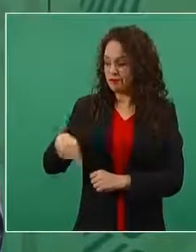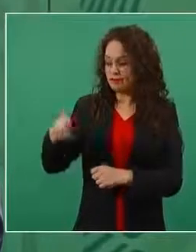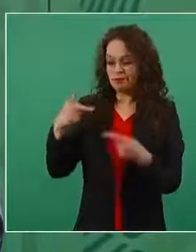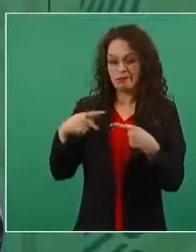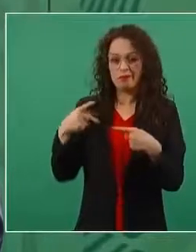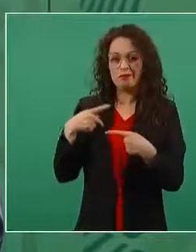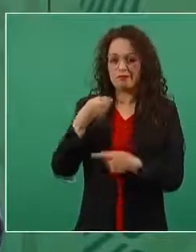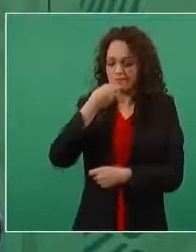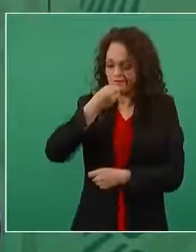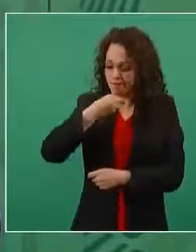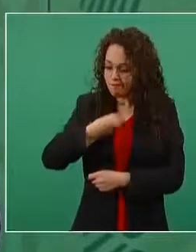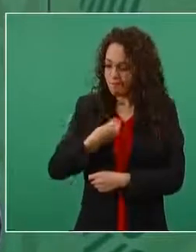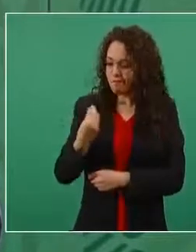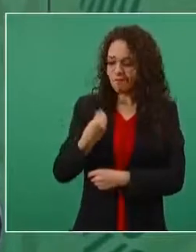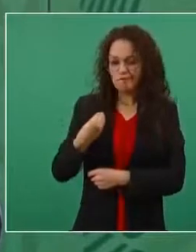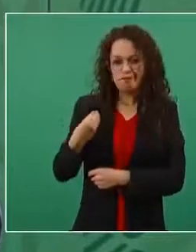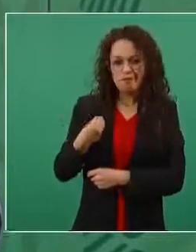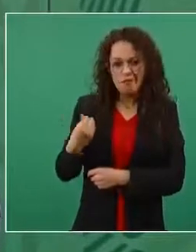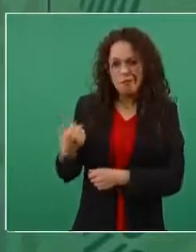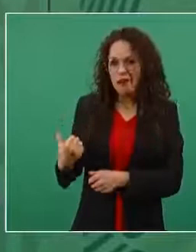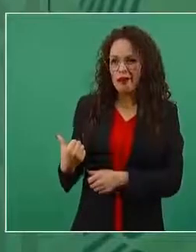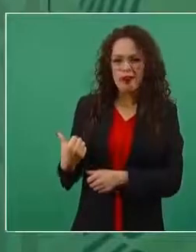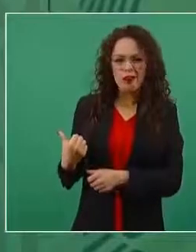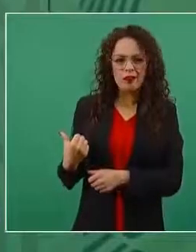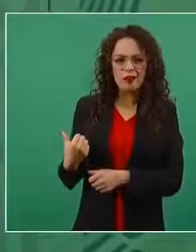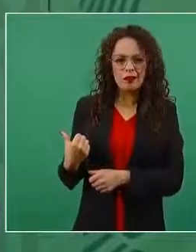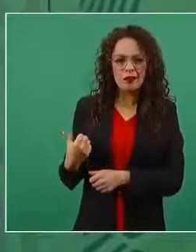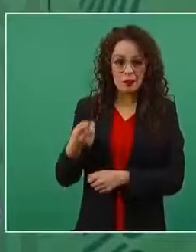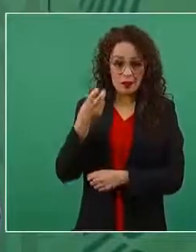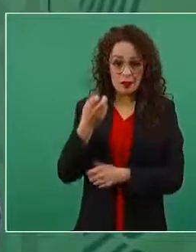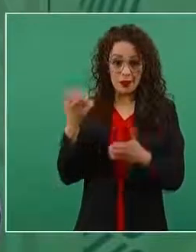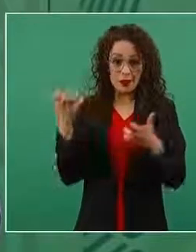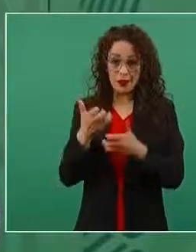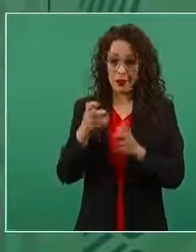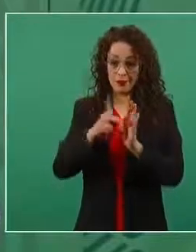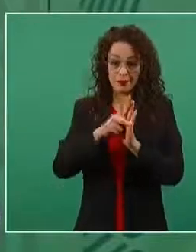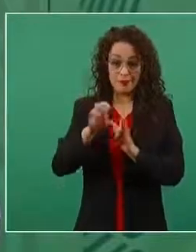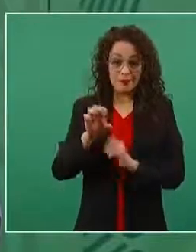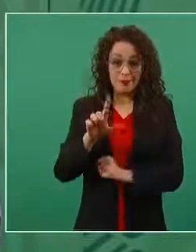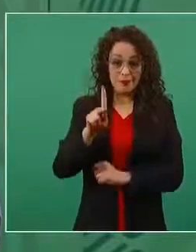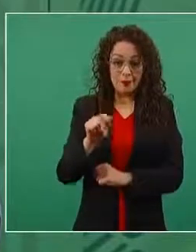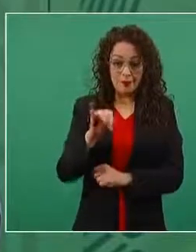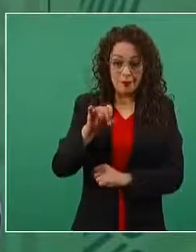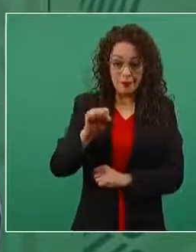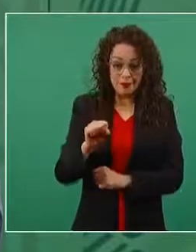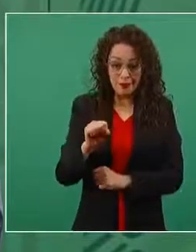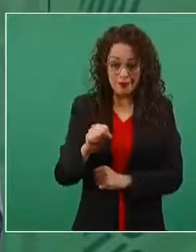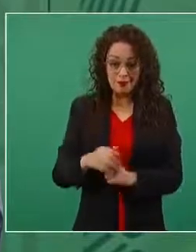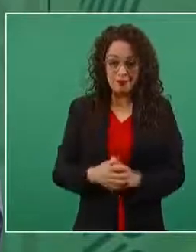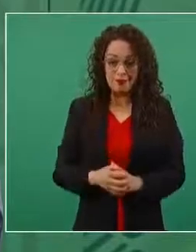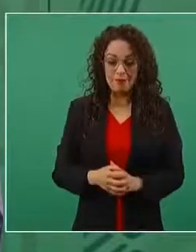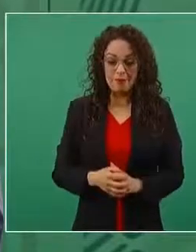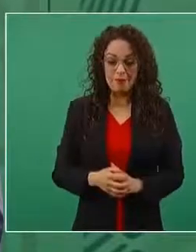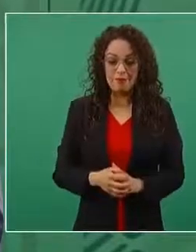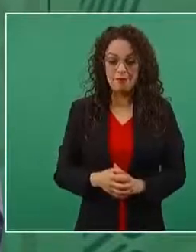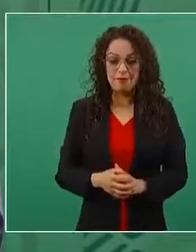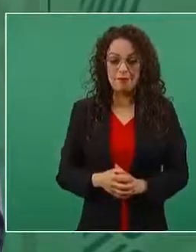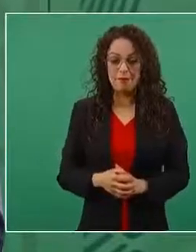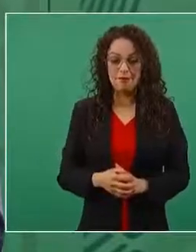los del País. Y ya entonces, por eso hablo de las benditas redes